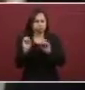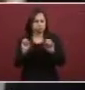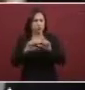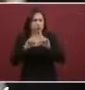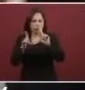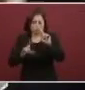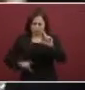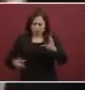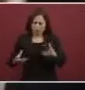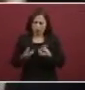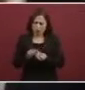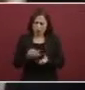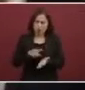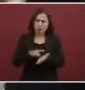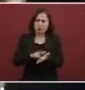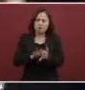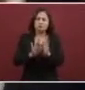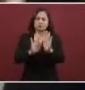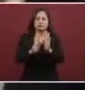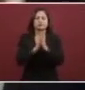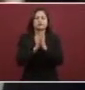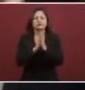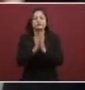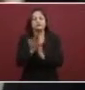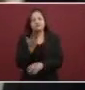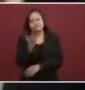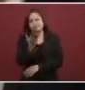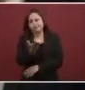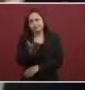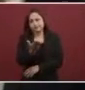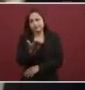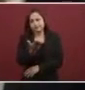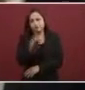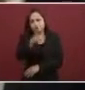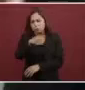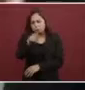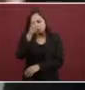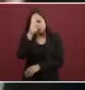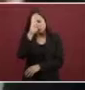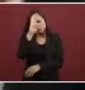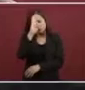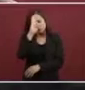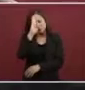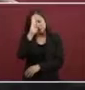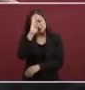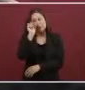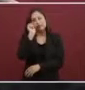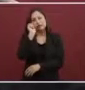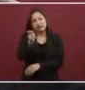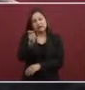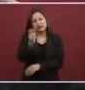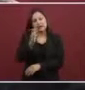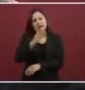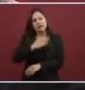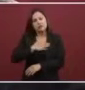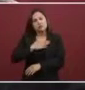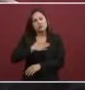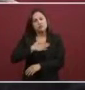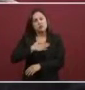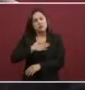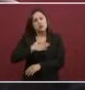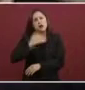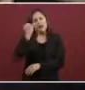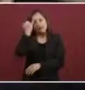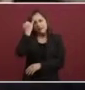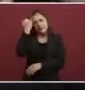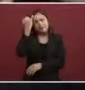Solo le pedimos que evalúe qué le aporta más, si una crítica inteligente, de buena fe y